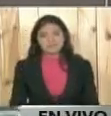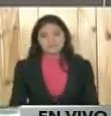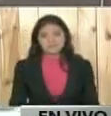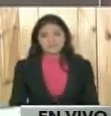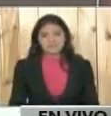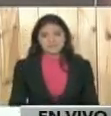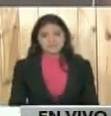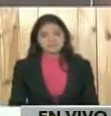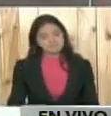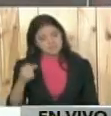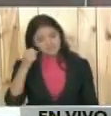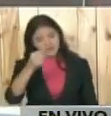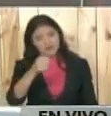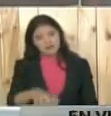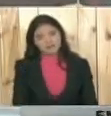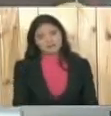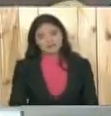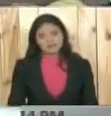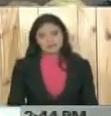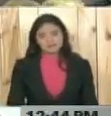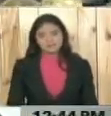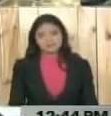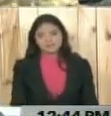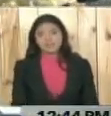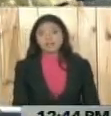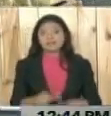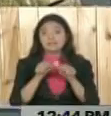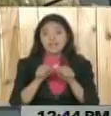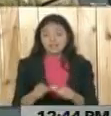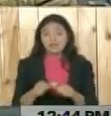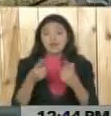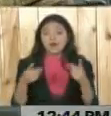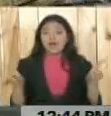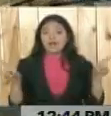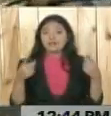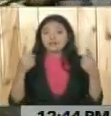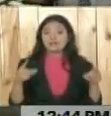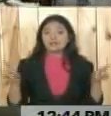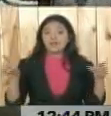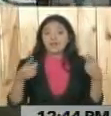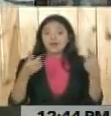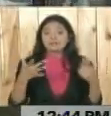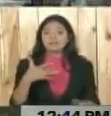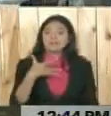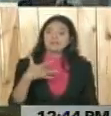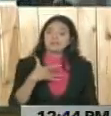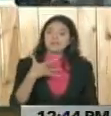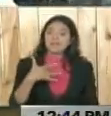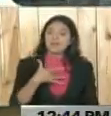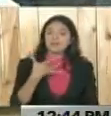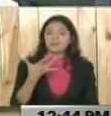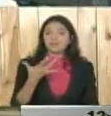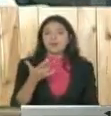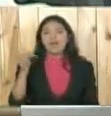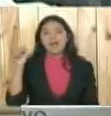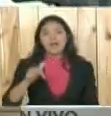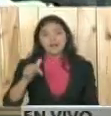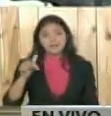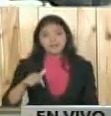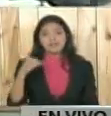Pa'lante, pues. Bueno, señor, seguimos con Ismael Rivera y su sentimiento. Aquí